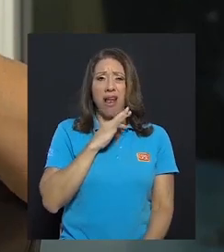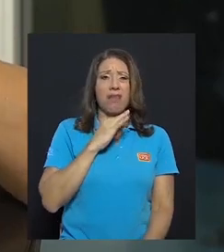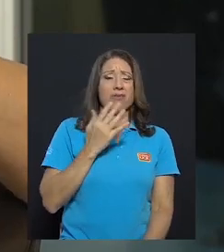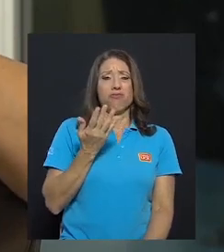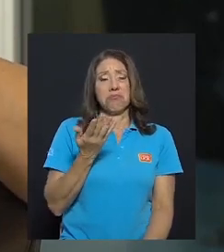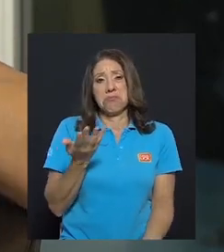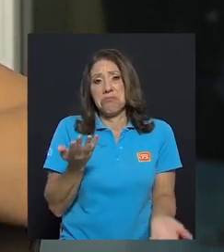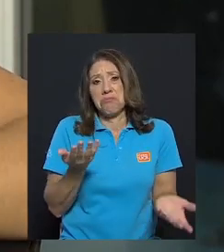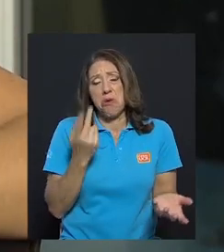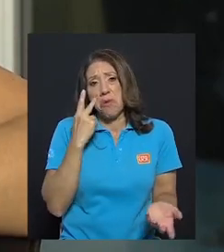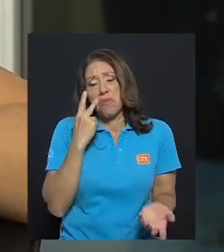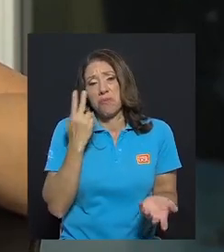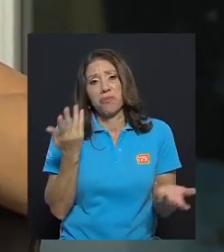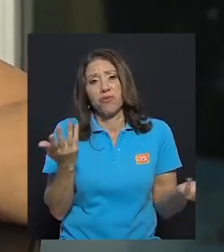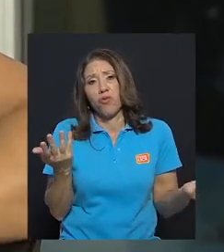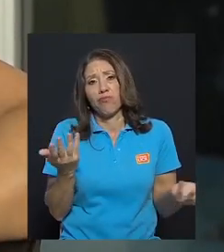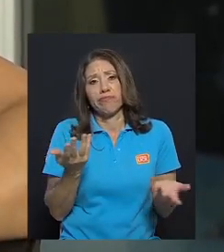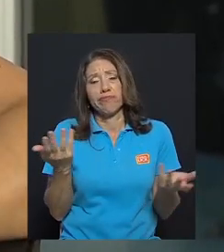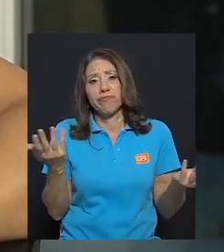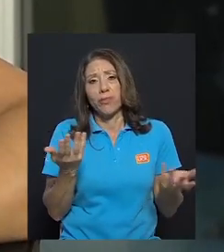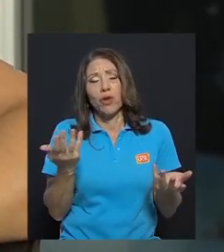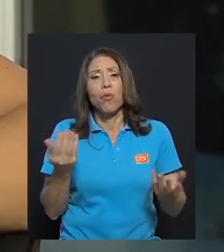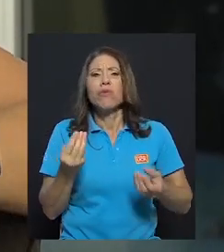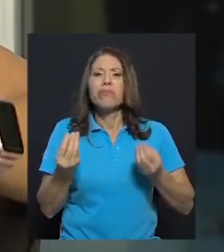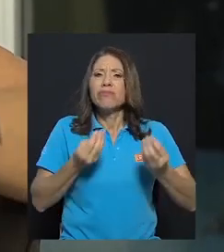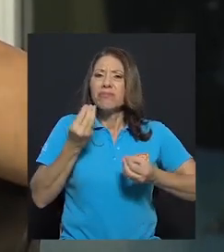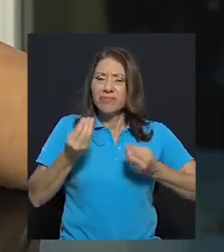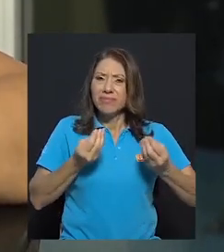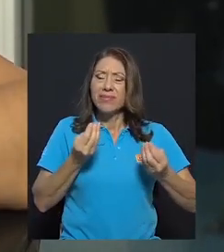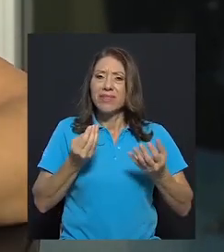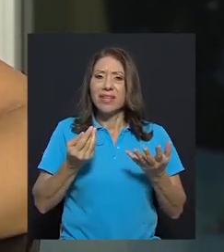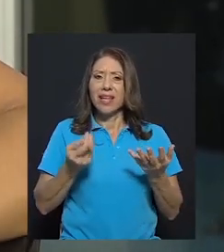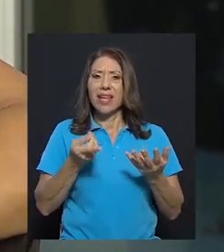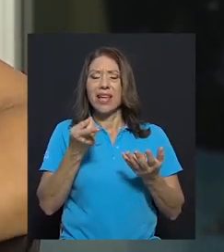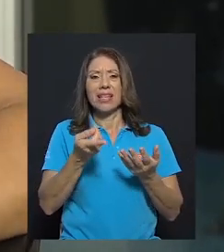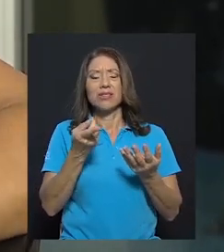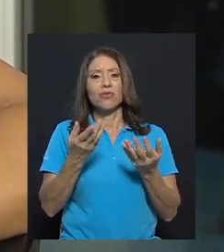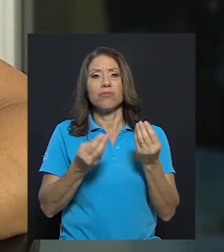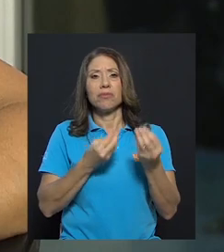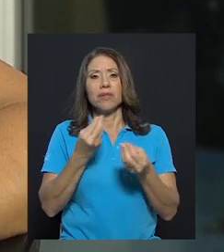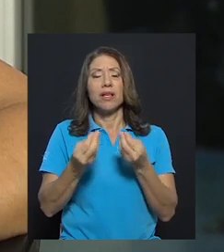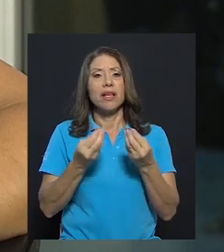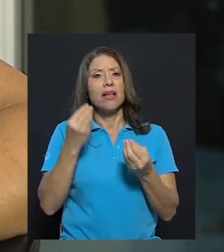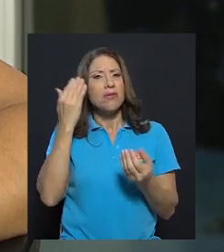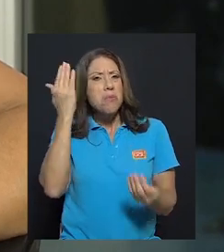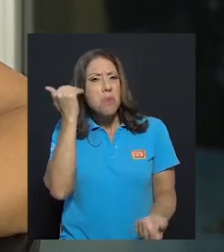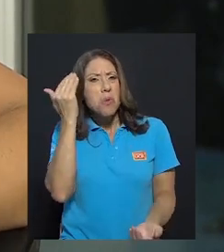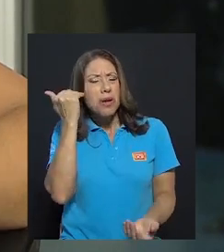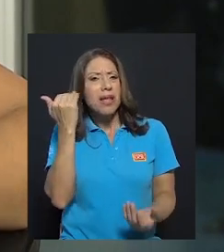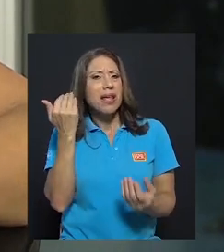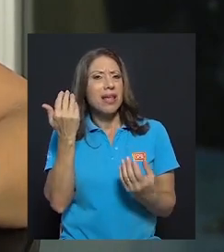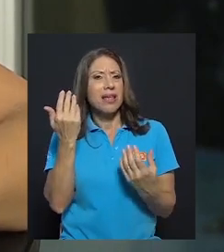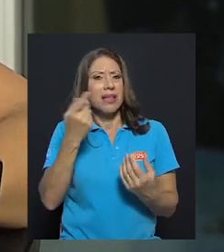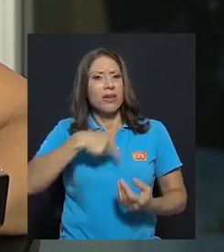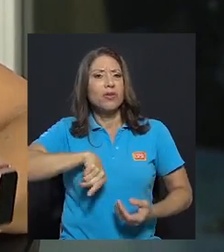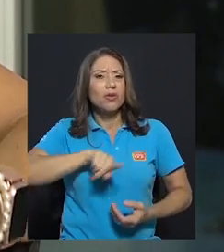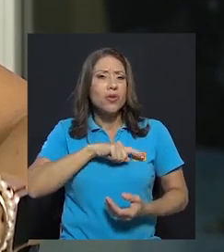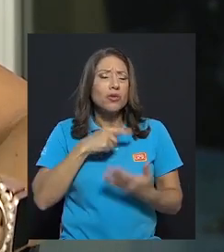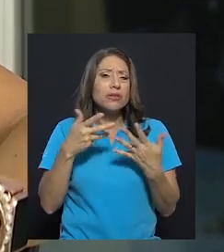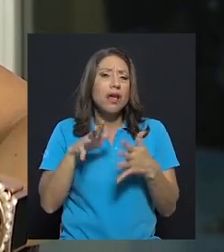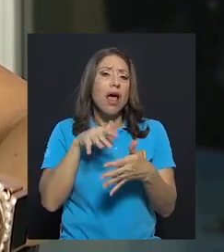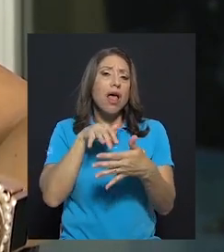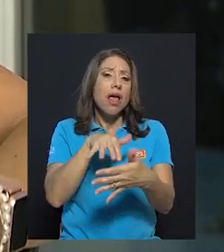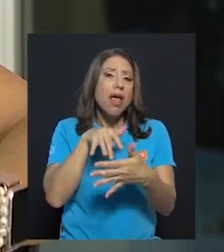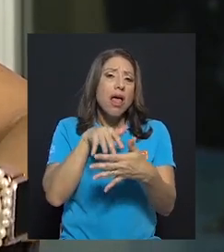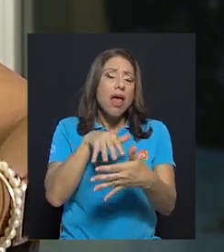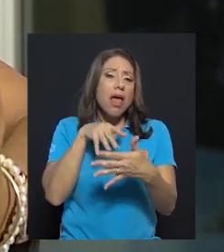o como, exacto, como que... ¿Qué reflexiona a partir de estos hechos y por qué tanto hemos